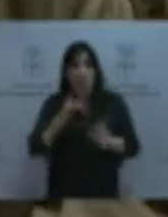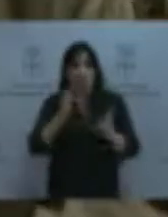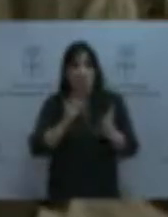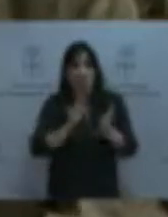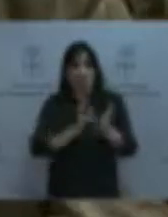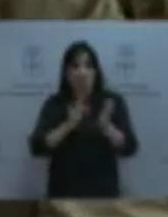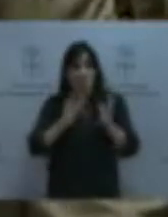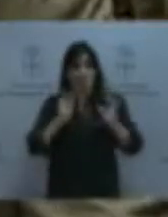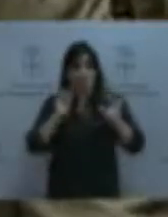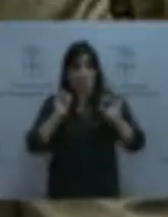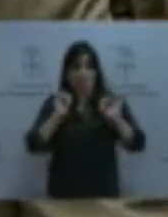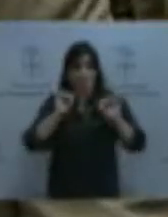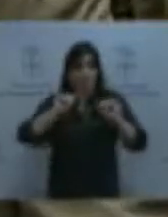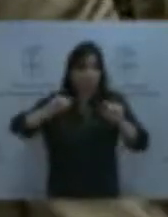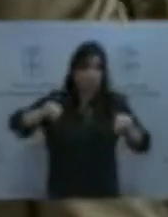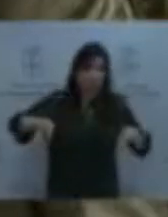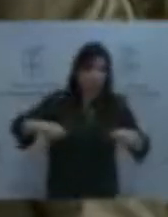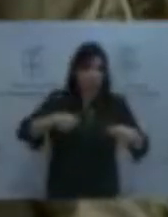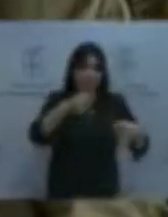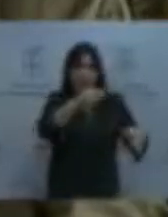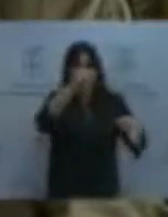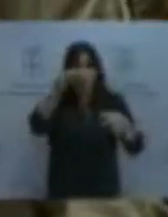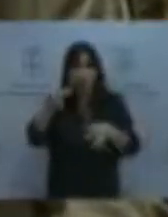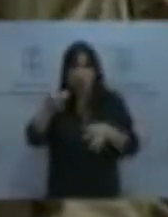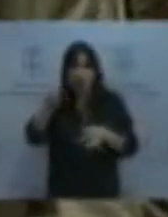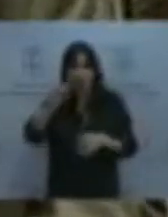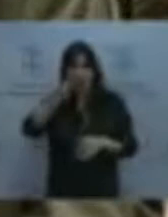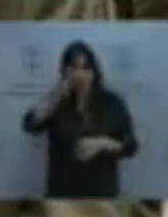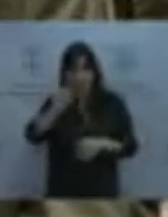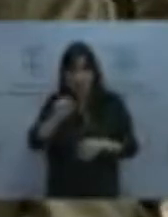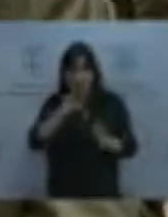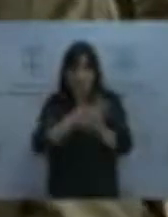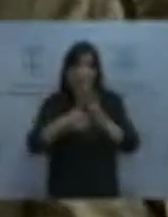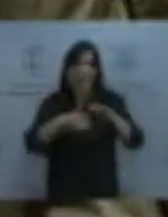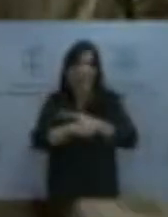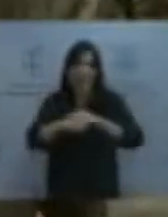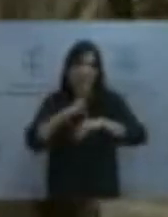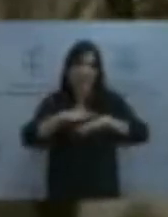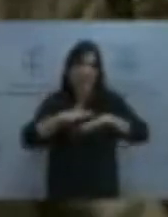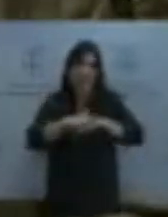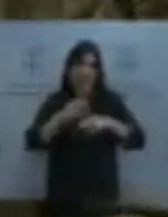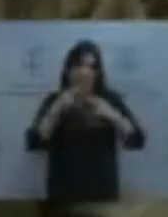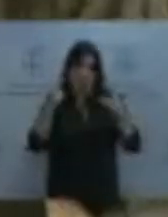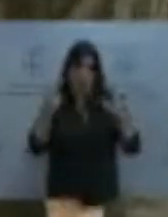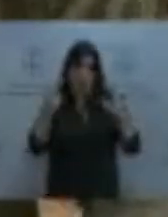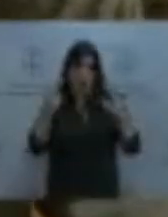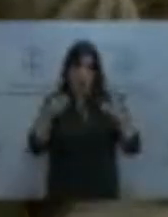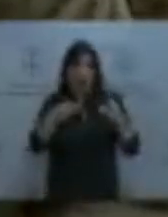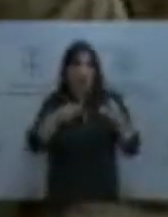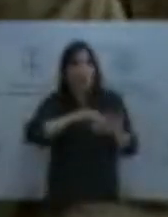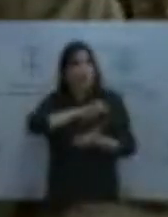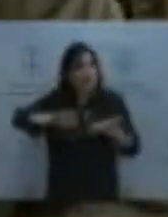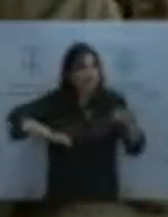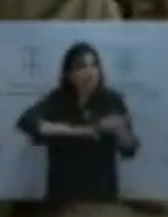documento ARPA, el acceso a la red pública Asturcom, fue motivo de controversia, de discusión, de conflicto